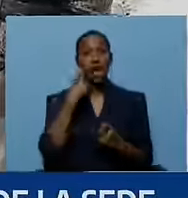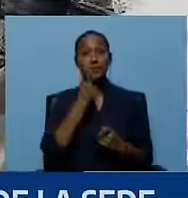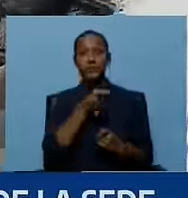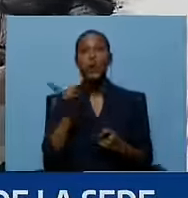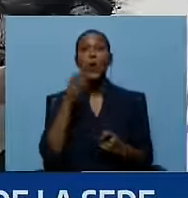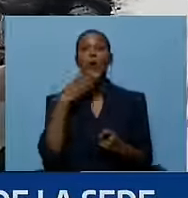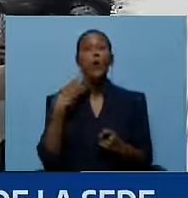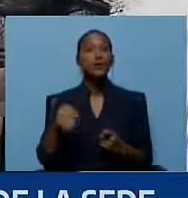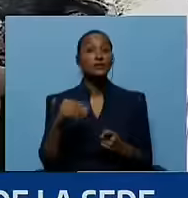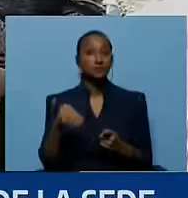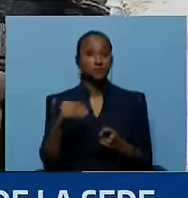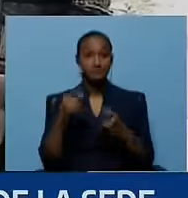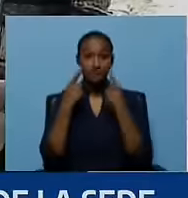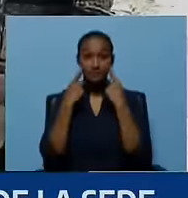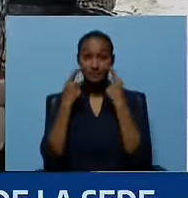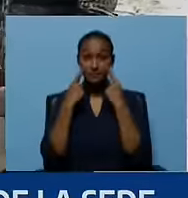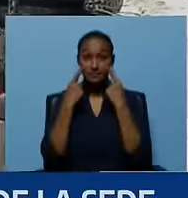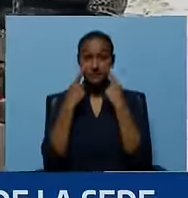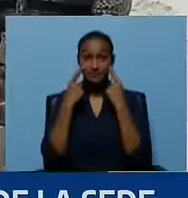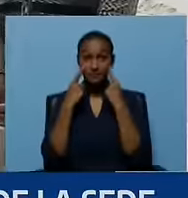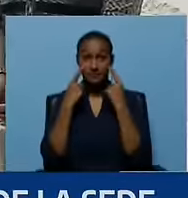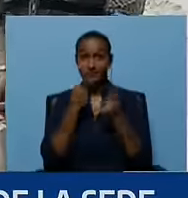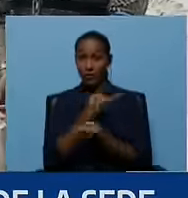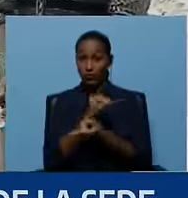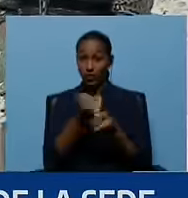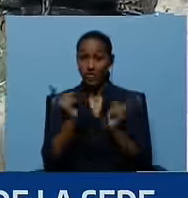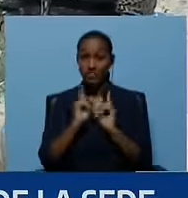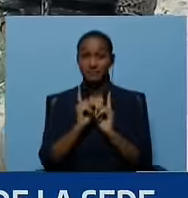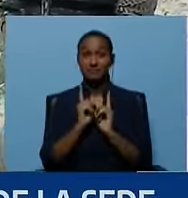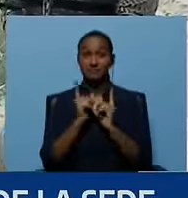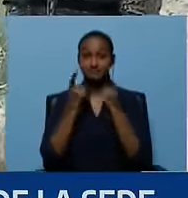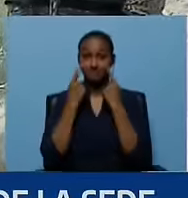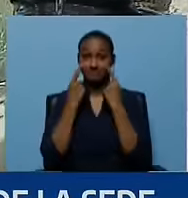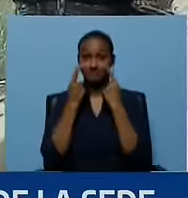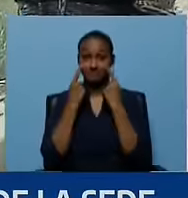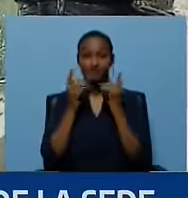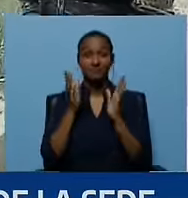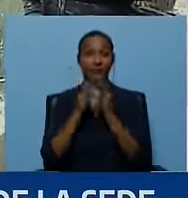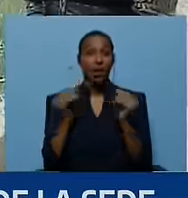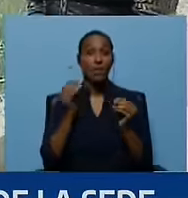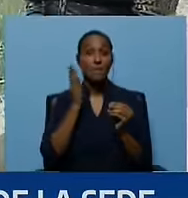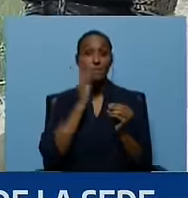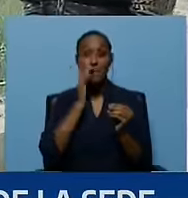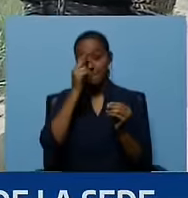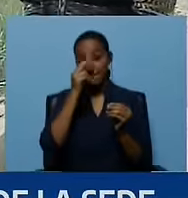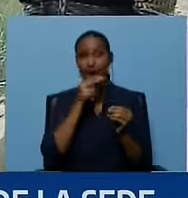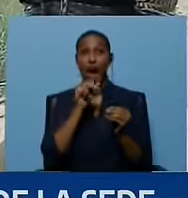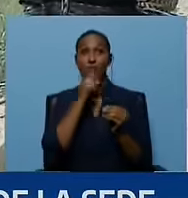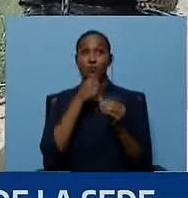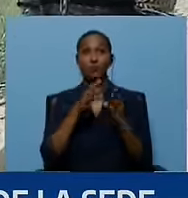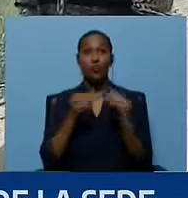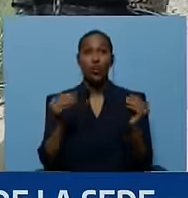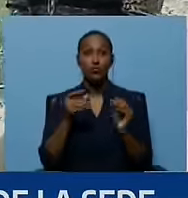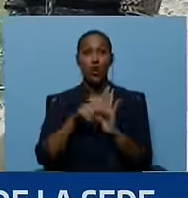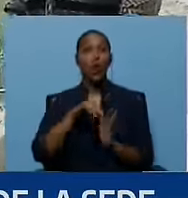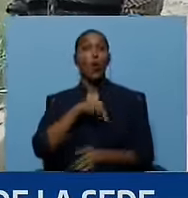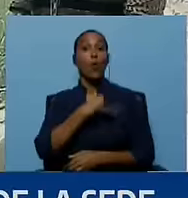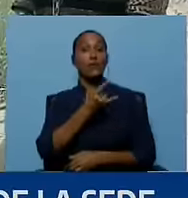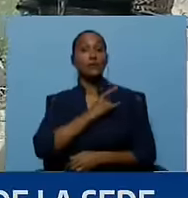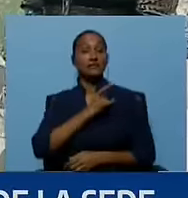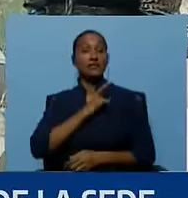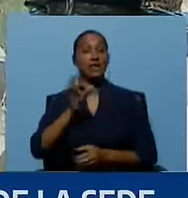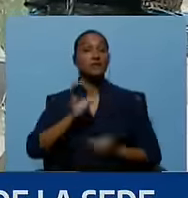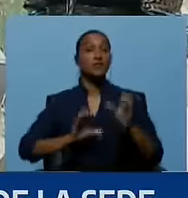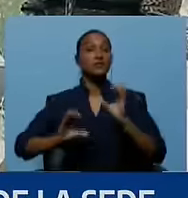de Venezuela. Atención, semillero científico. Atención, madres, padres, abuelos, abuelas. Universidad de las